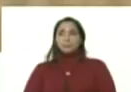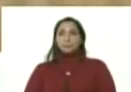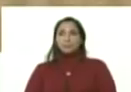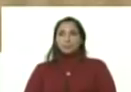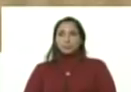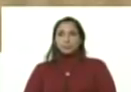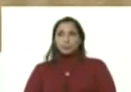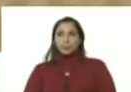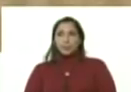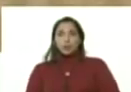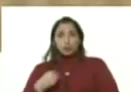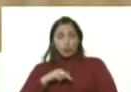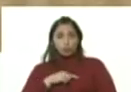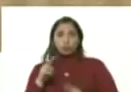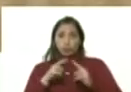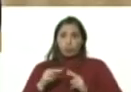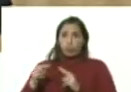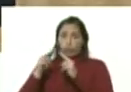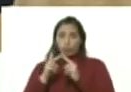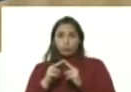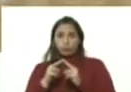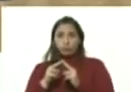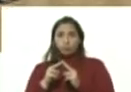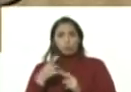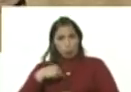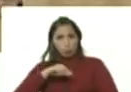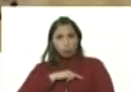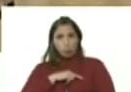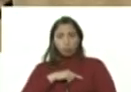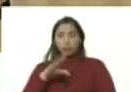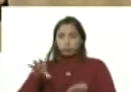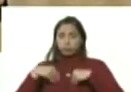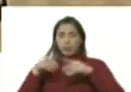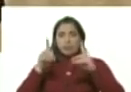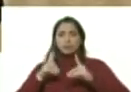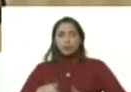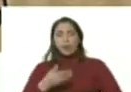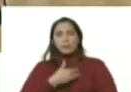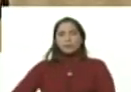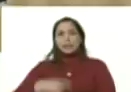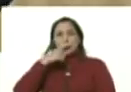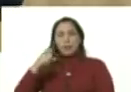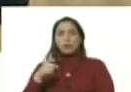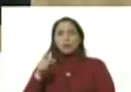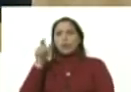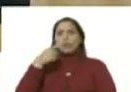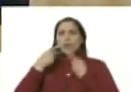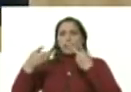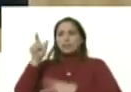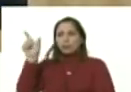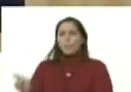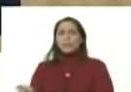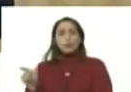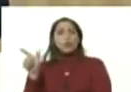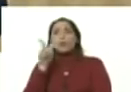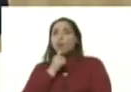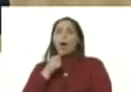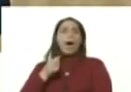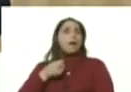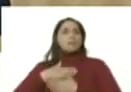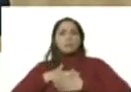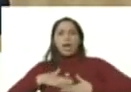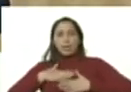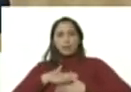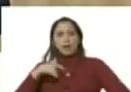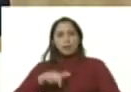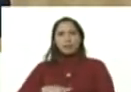con nosotros que se toma la decisión. Y el presidente Maduro, de una declaratoria de persona non grata, revierte el presidente Maduro